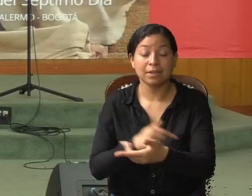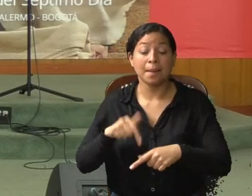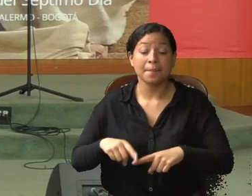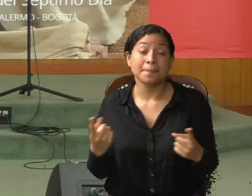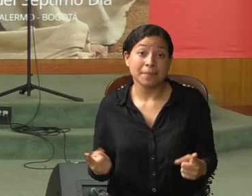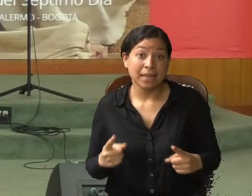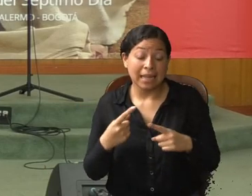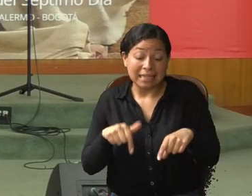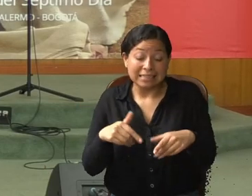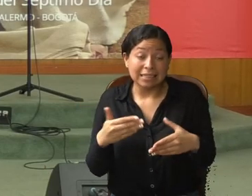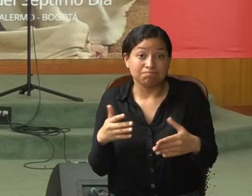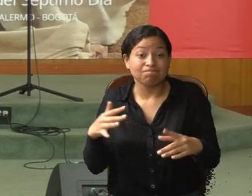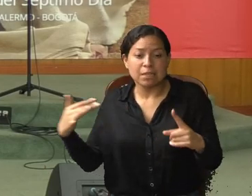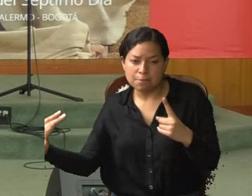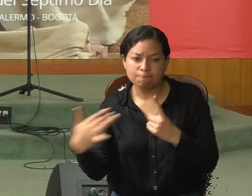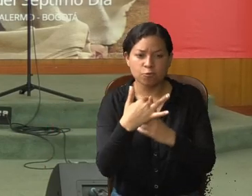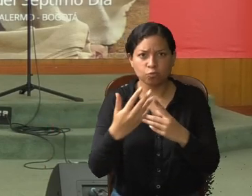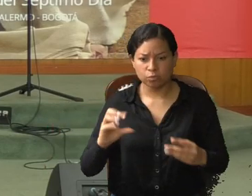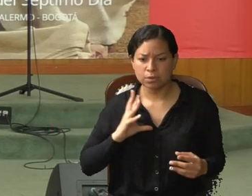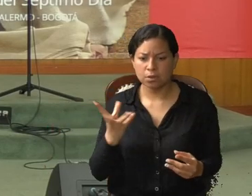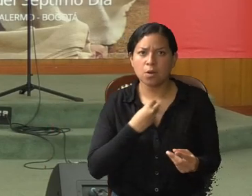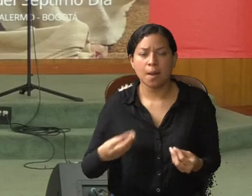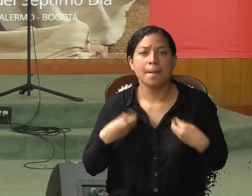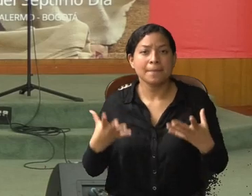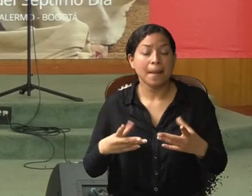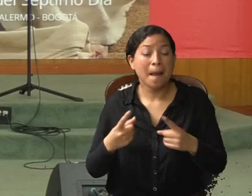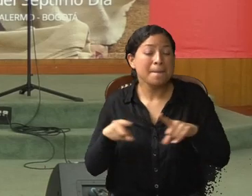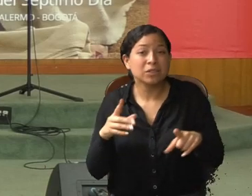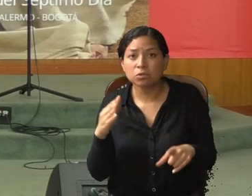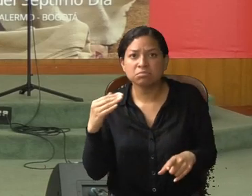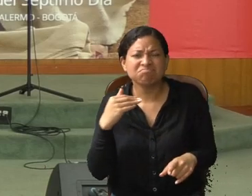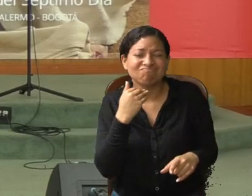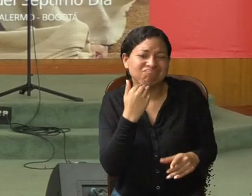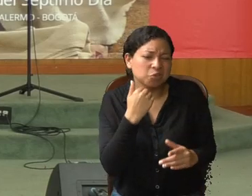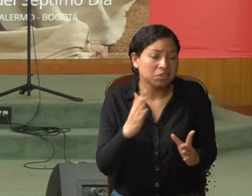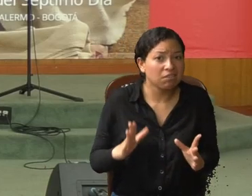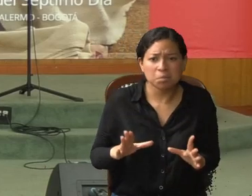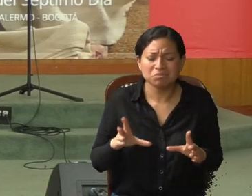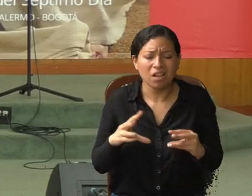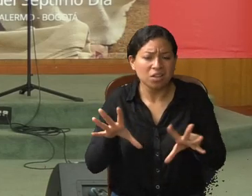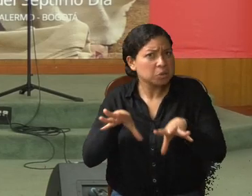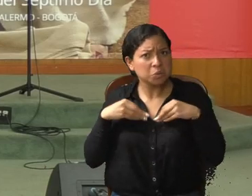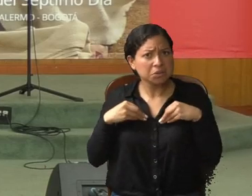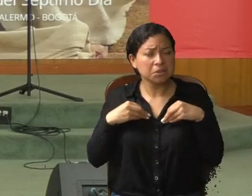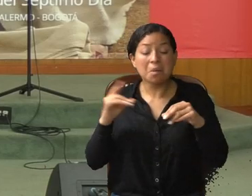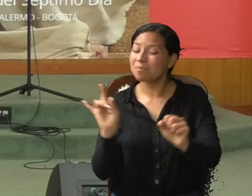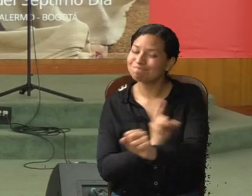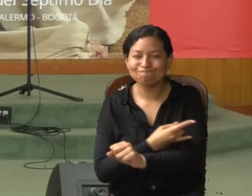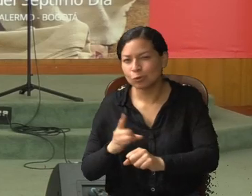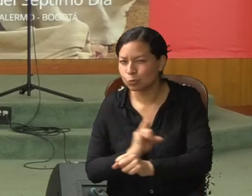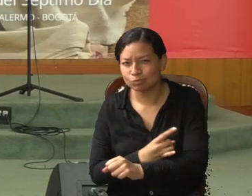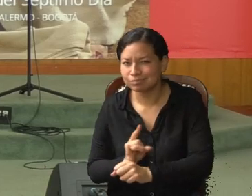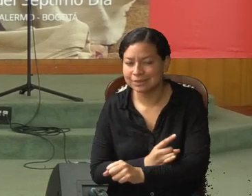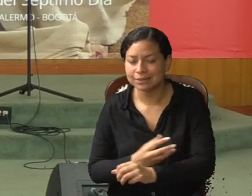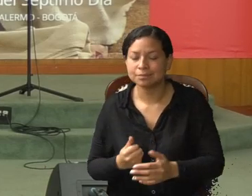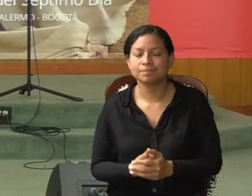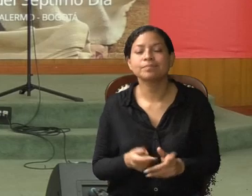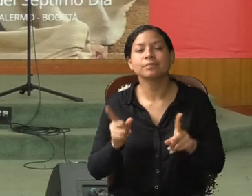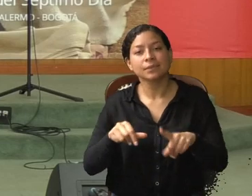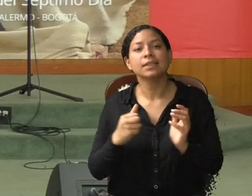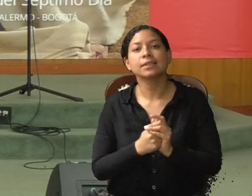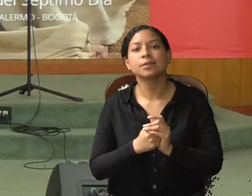embargo, a veces nosotros no la apreciamos, a veces nosotros ni siquiera la aceptamos y ni siquiera la utilizamos. Y para ir a la historia